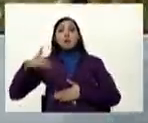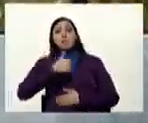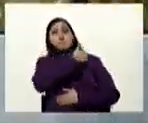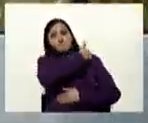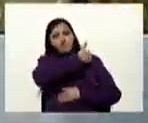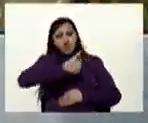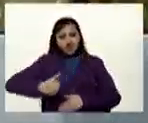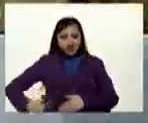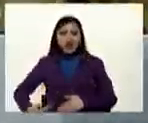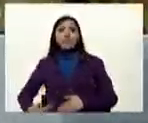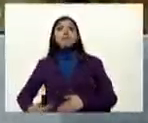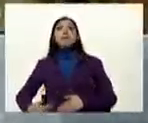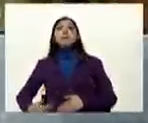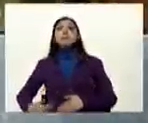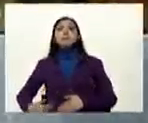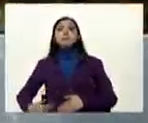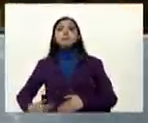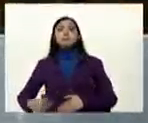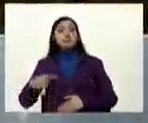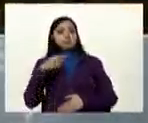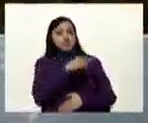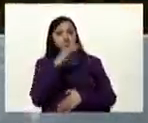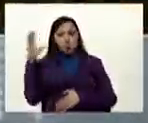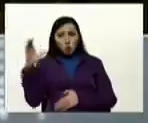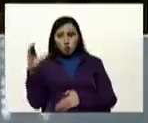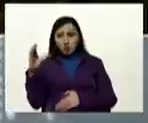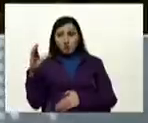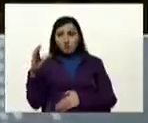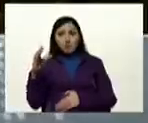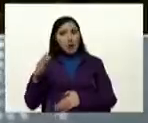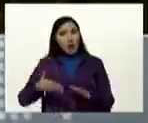presidente y de allí se fue al sur,